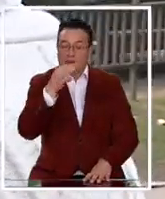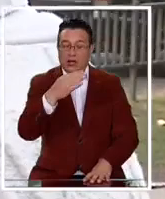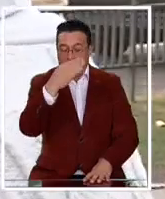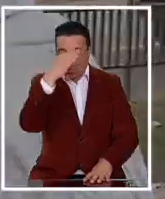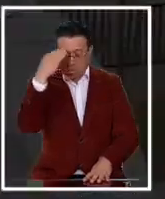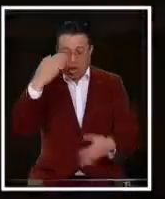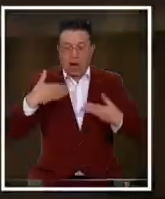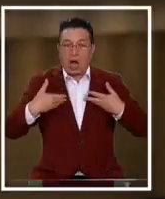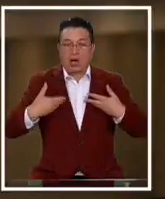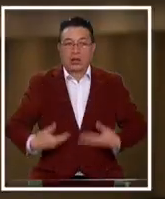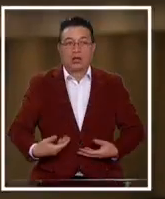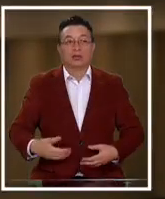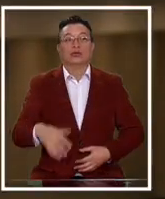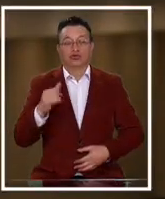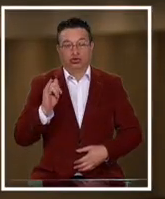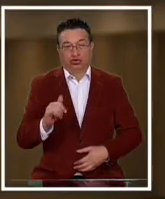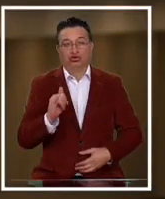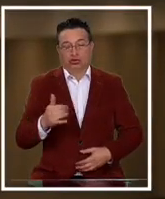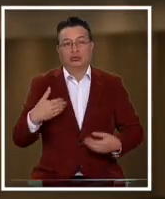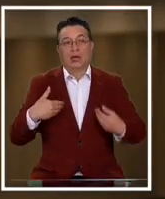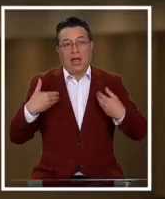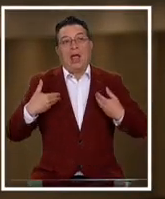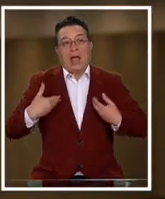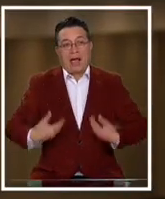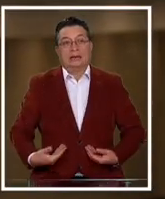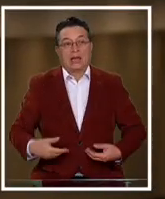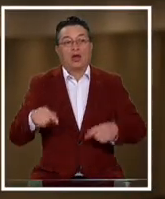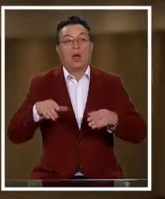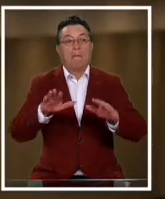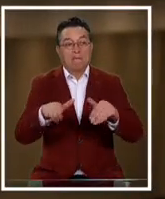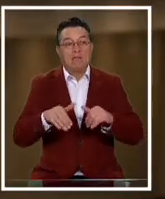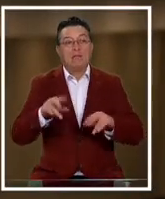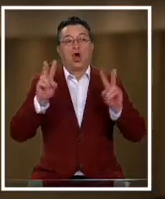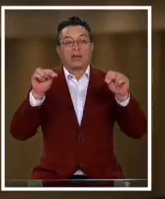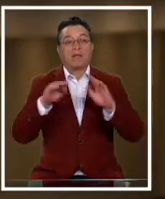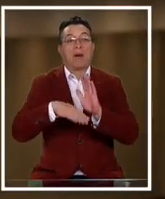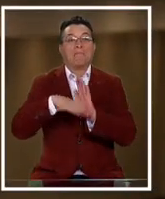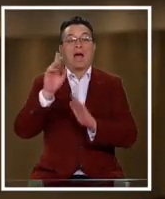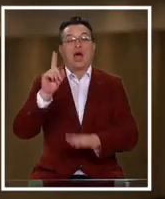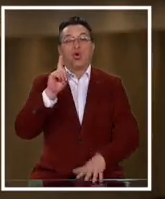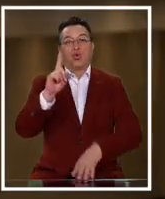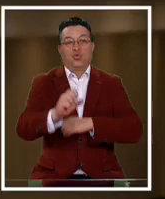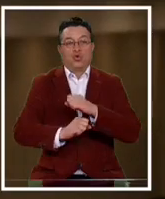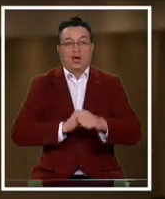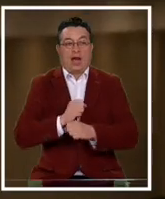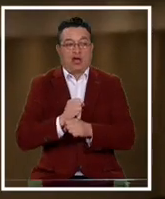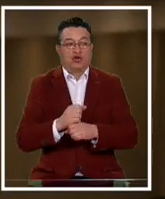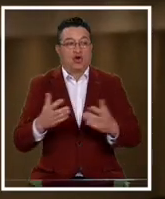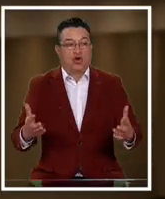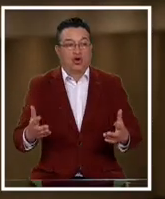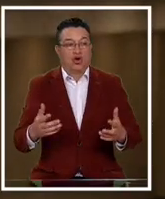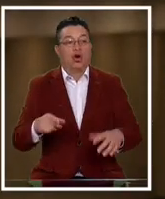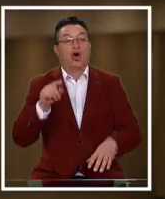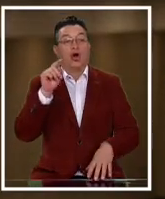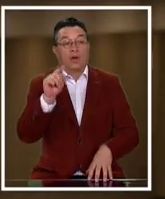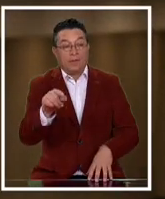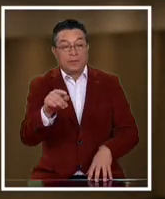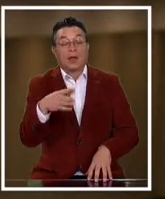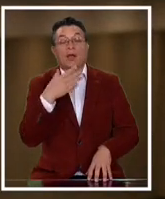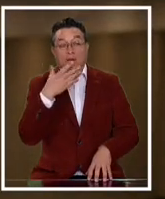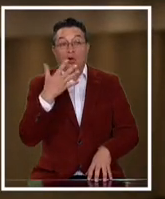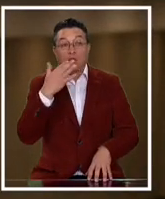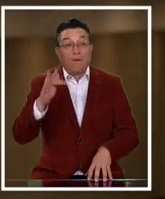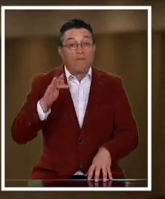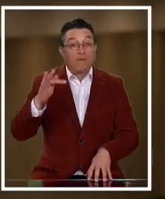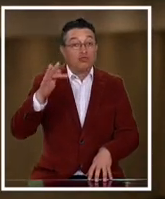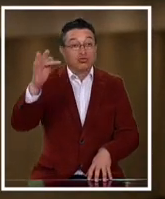cansado. También un poco cansado de estar en este mismo tema ya más de un año, digamos ya, y mirando que para adelante, por lo menos en un